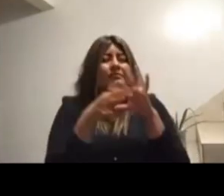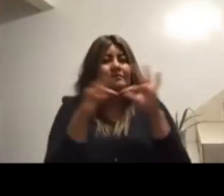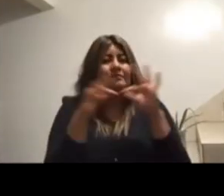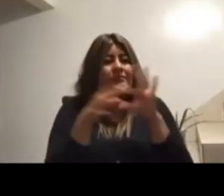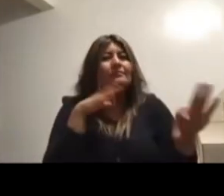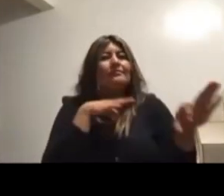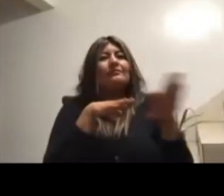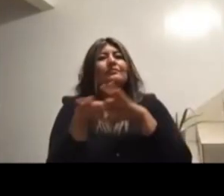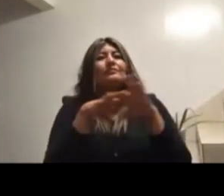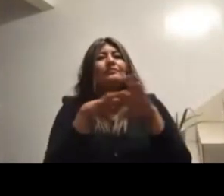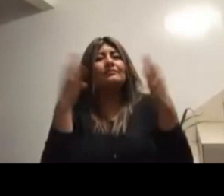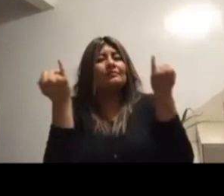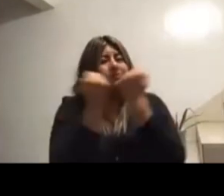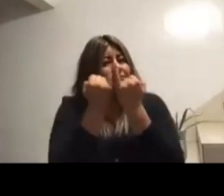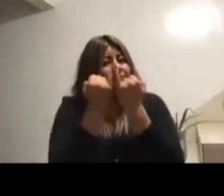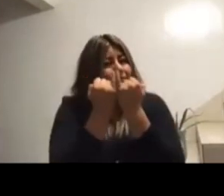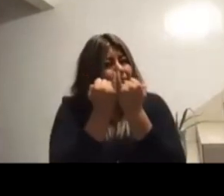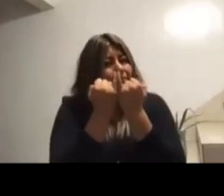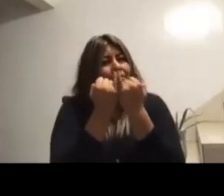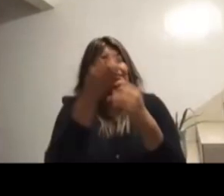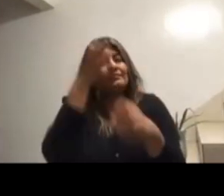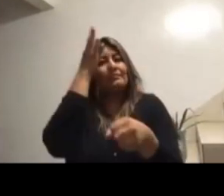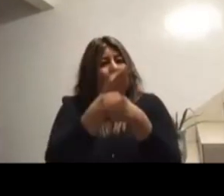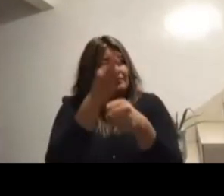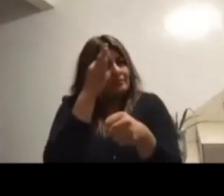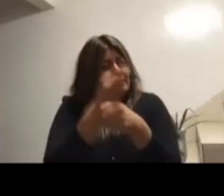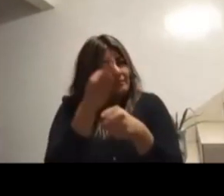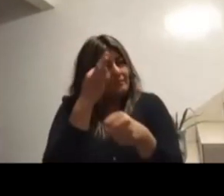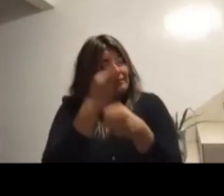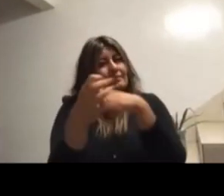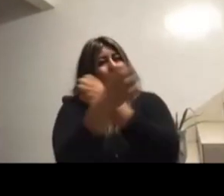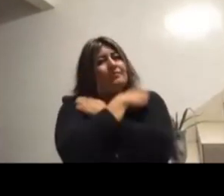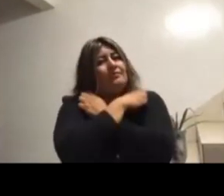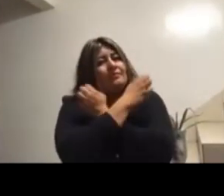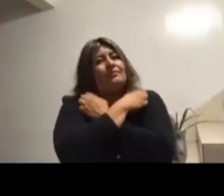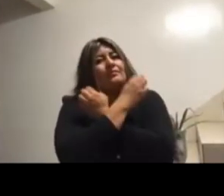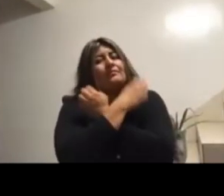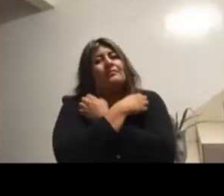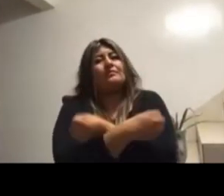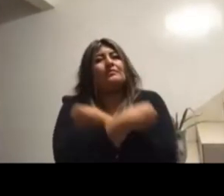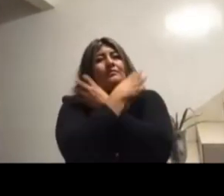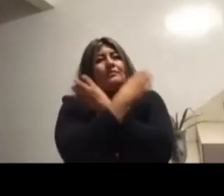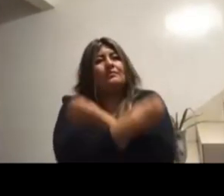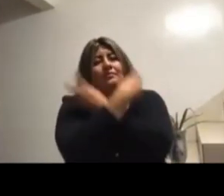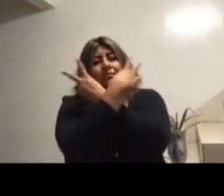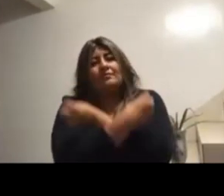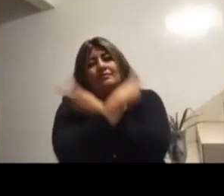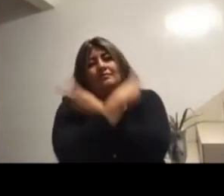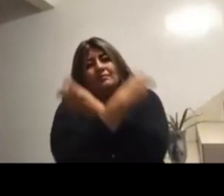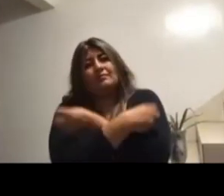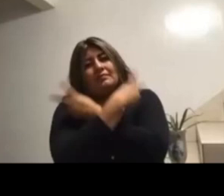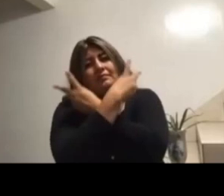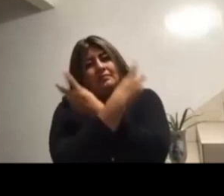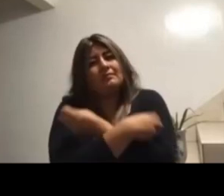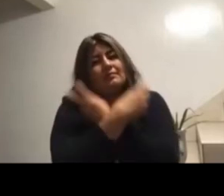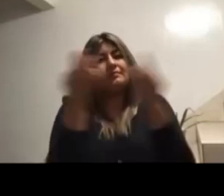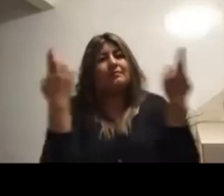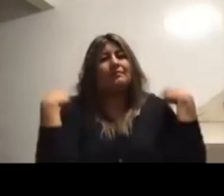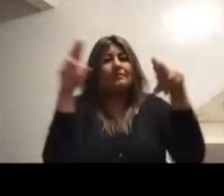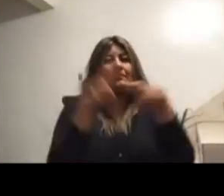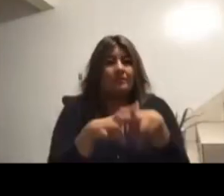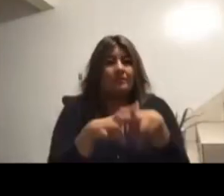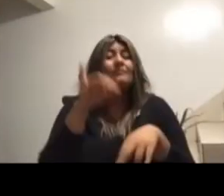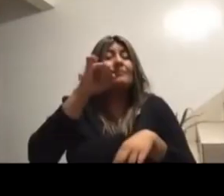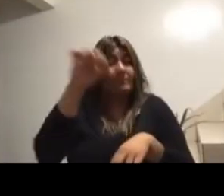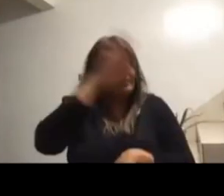reto de la educación a distancia, los maestros de entrada tienen una herramienta muy poderosa, conocen a sus alumnos,